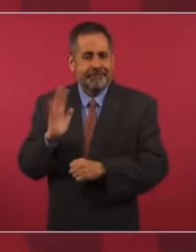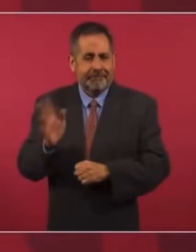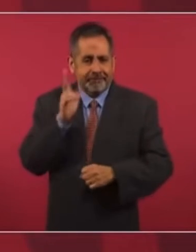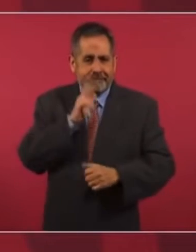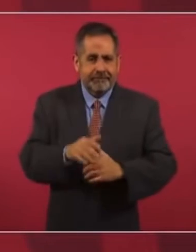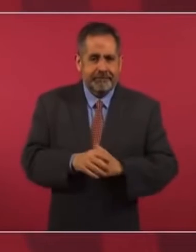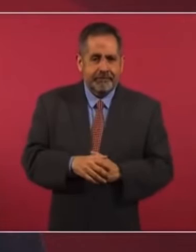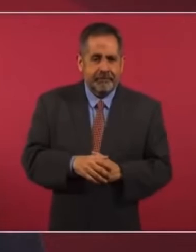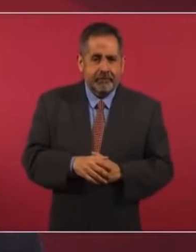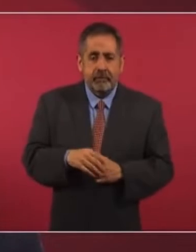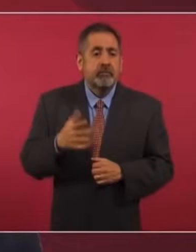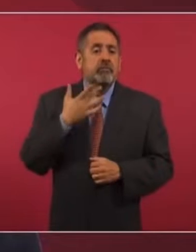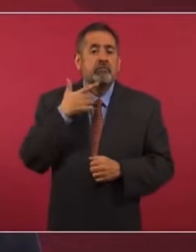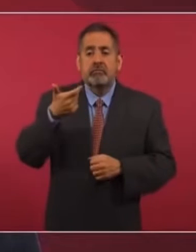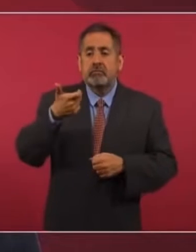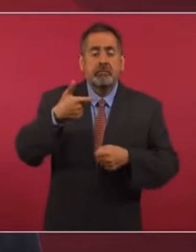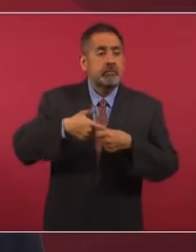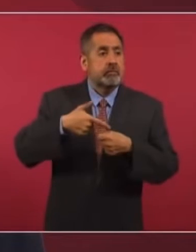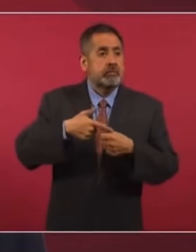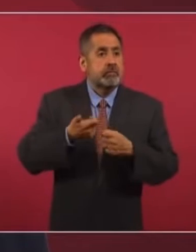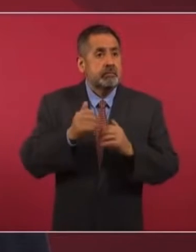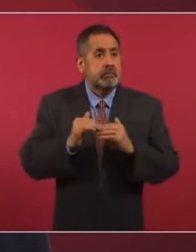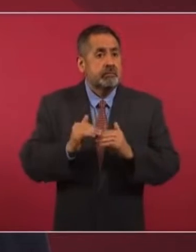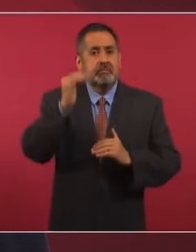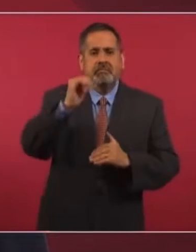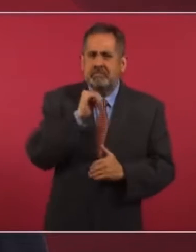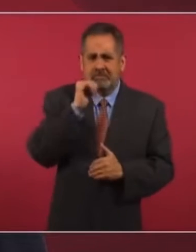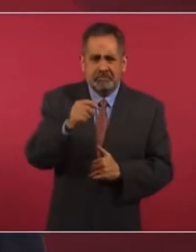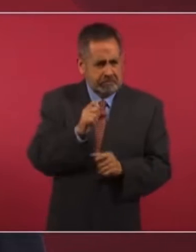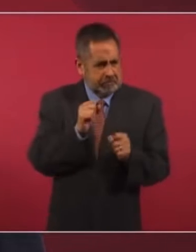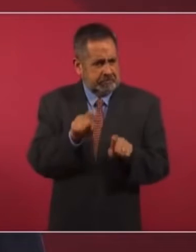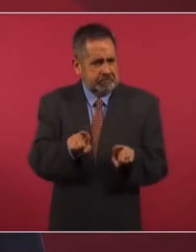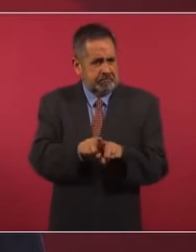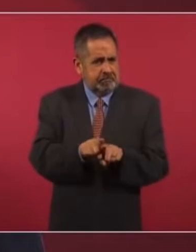No ha aumentado el precio de las gasolinas,